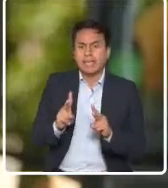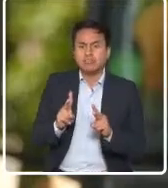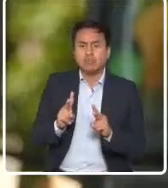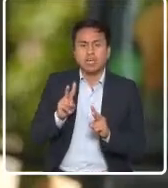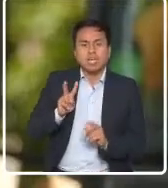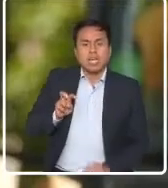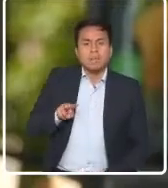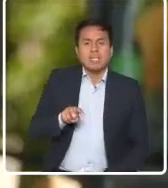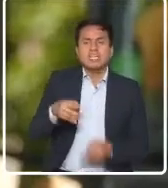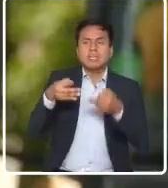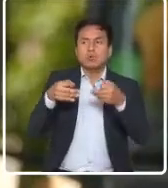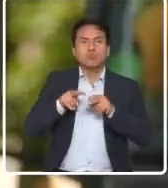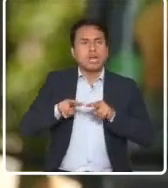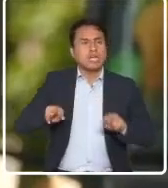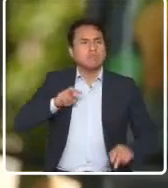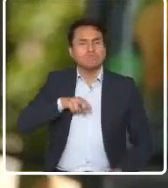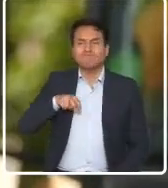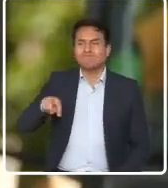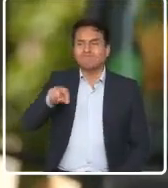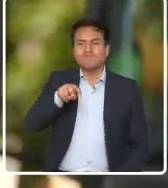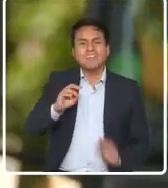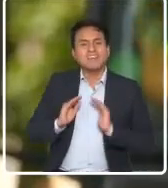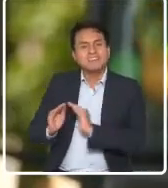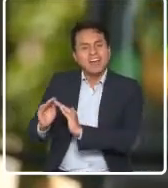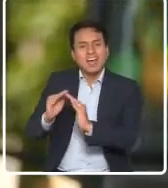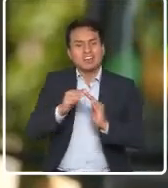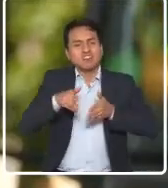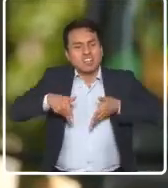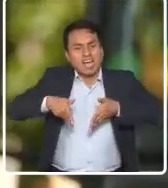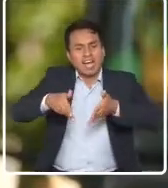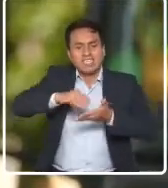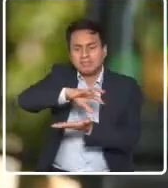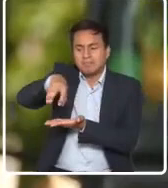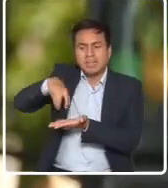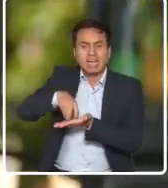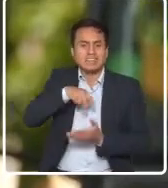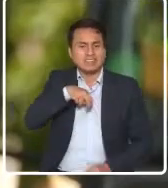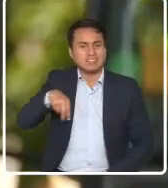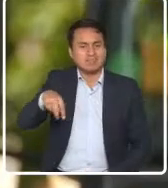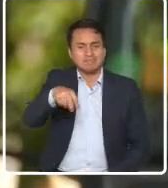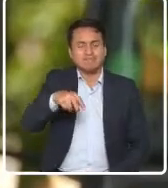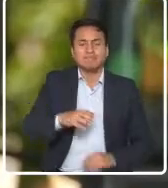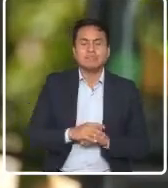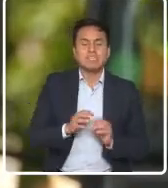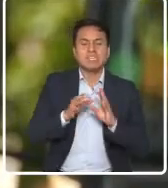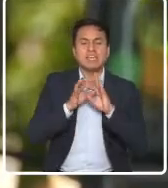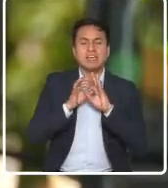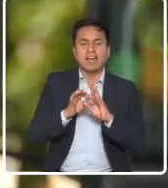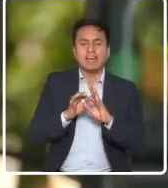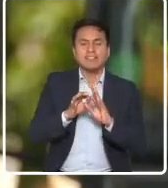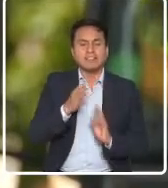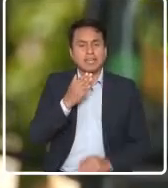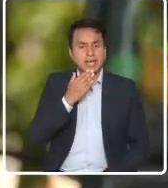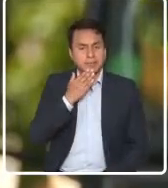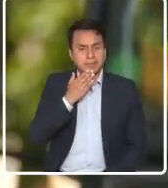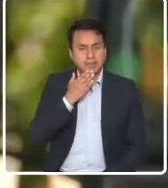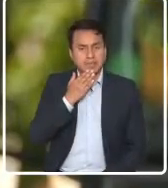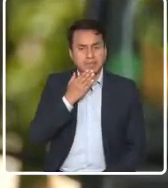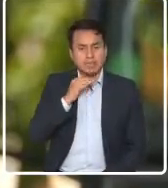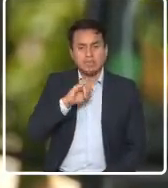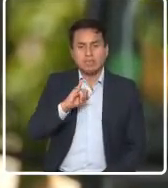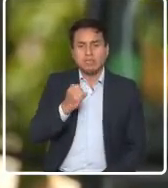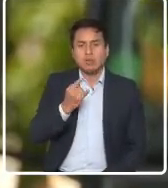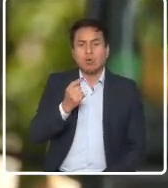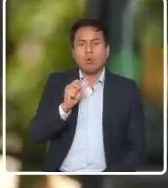que tienen derecho a caminar seguras y tranquilas por sus barrios, por sus calles, por sus plazas. Gracias también a Juan